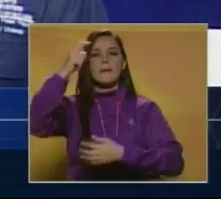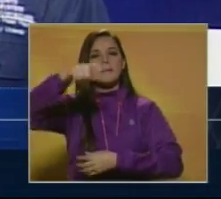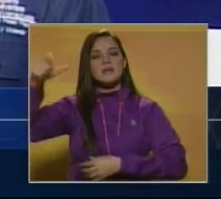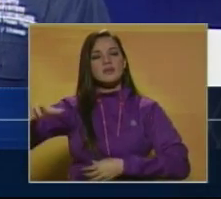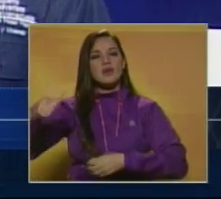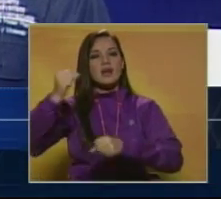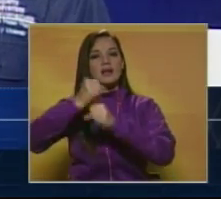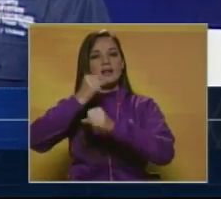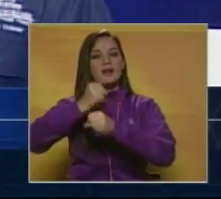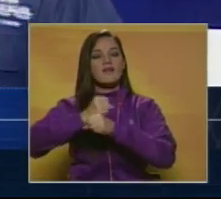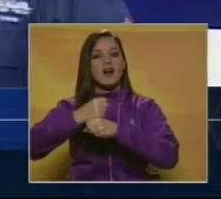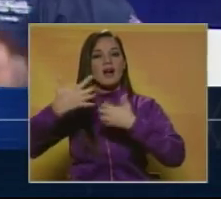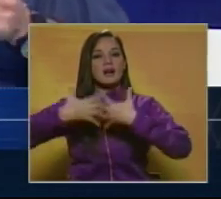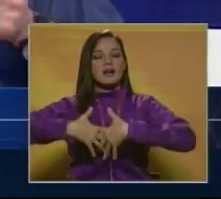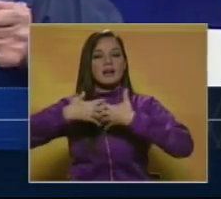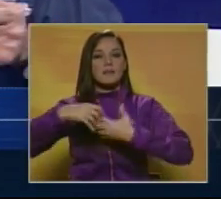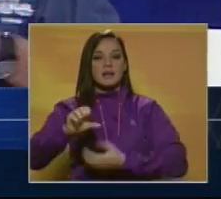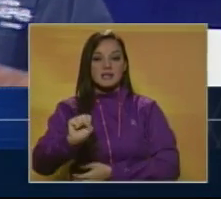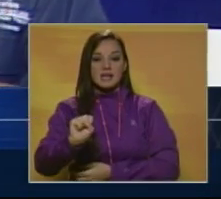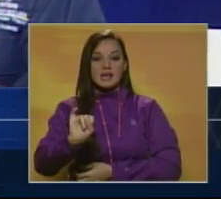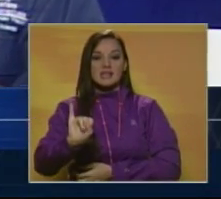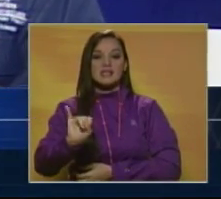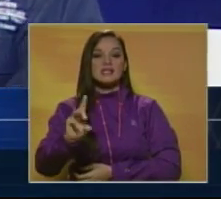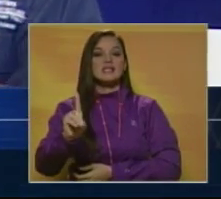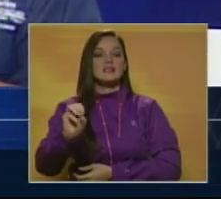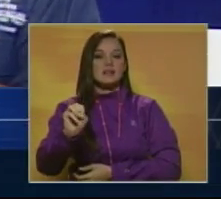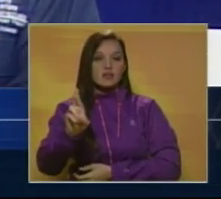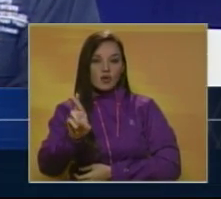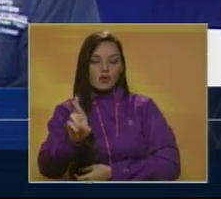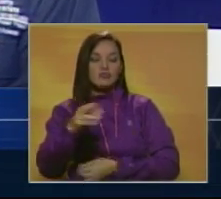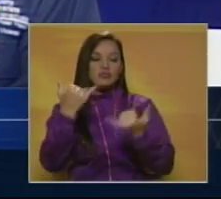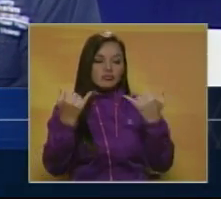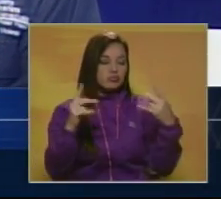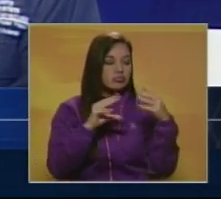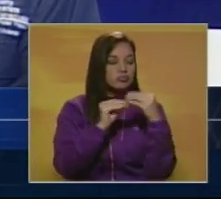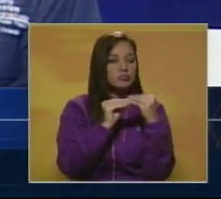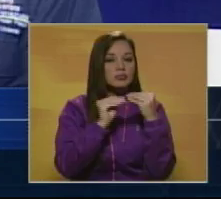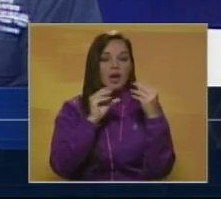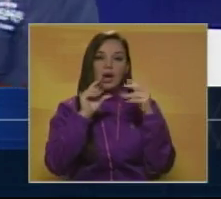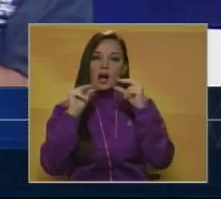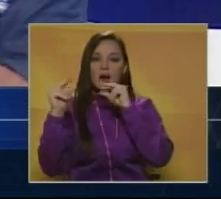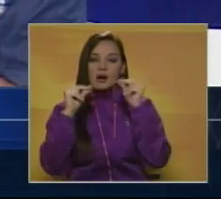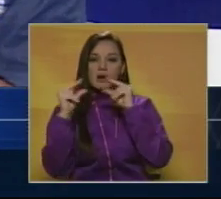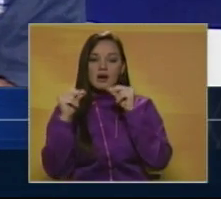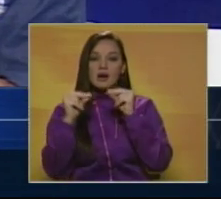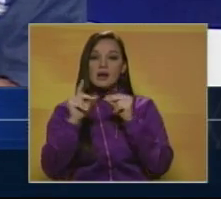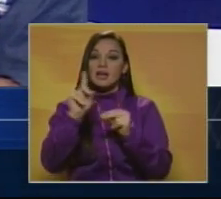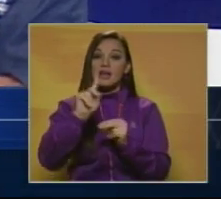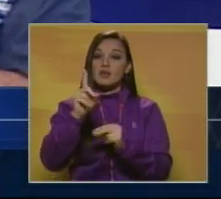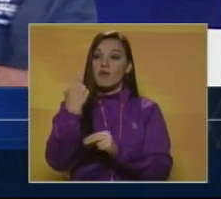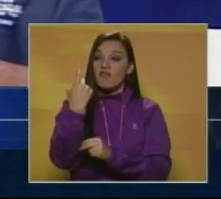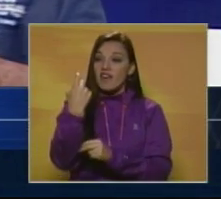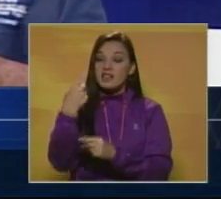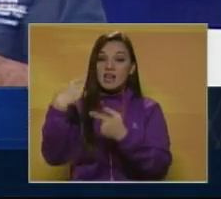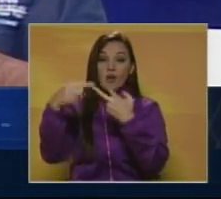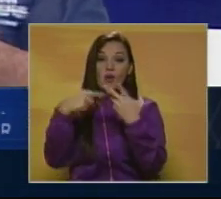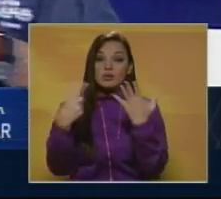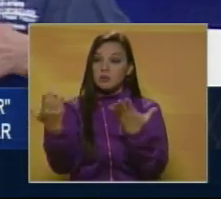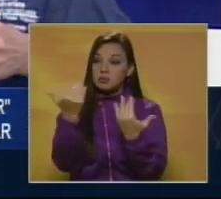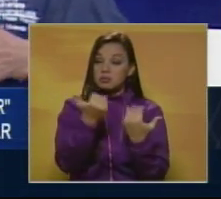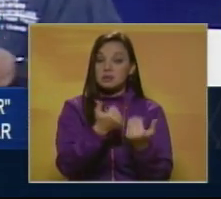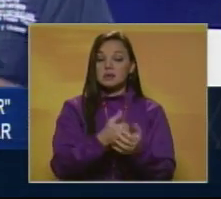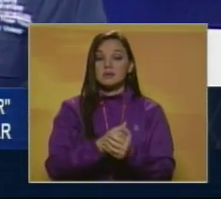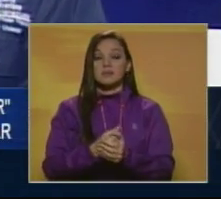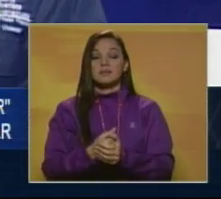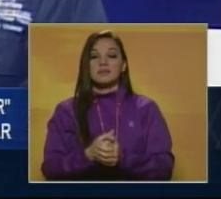Corporación Socialista de Cemento, ya afinando las estrategias para que no nos falten los materiales, porque eso es lo primero. Asimismo, agradeció